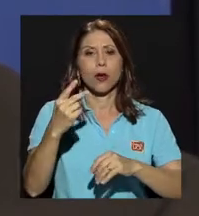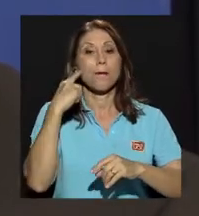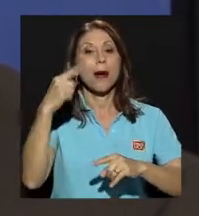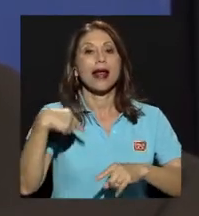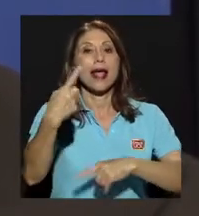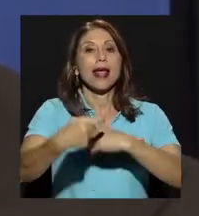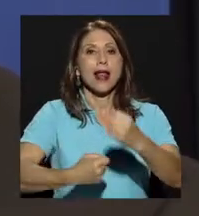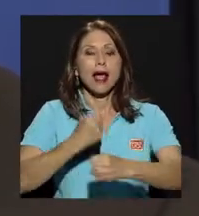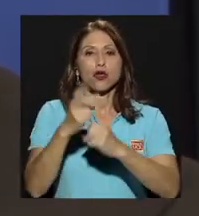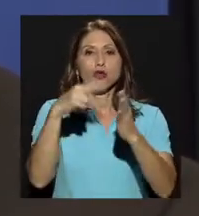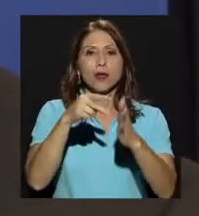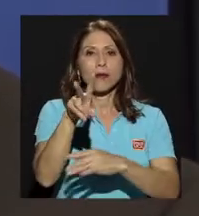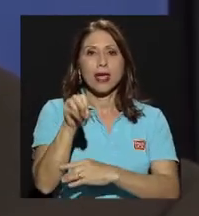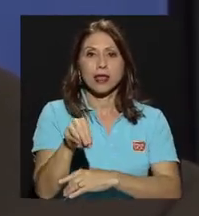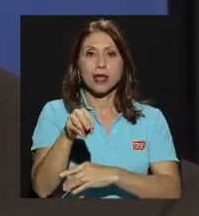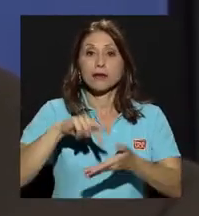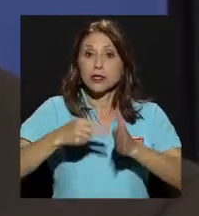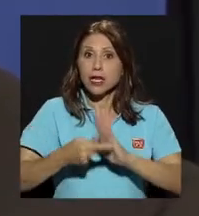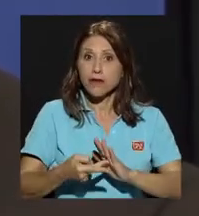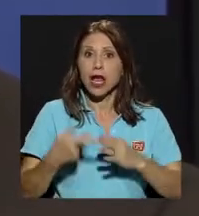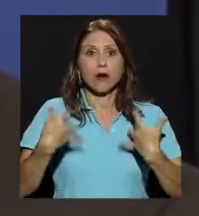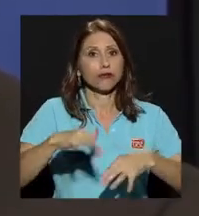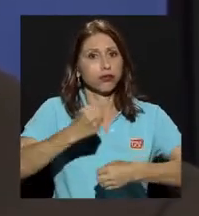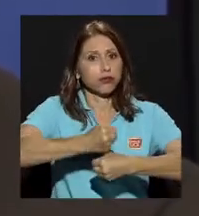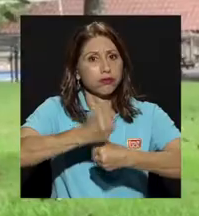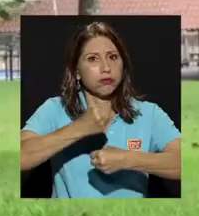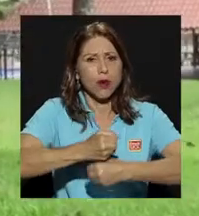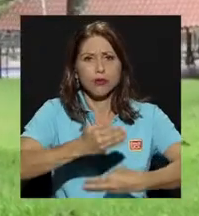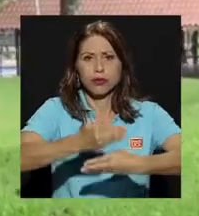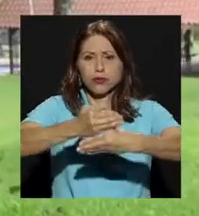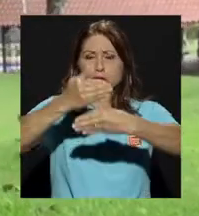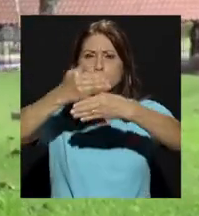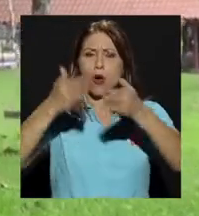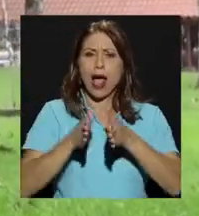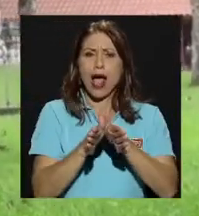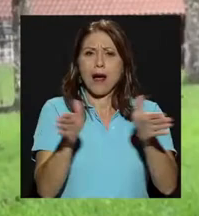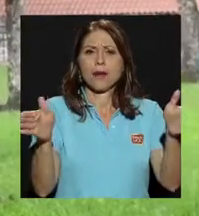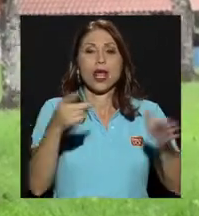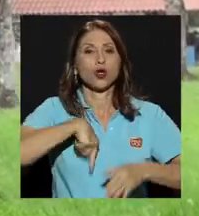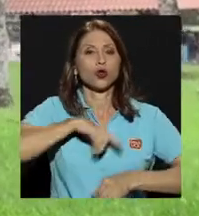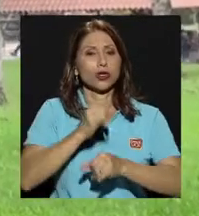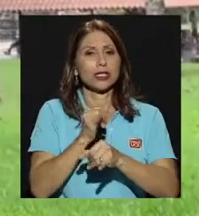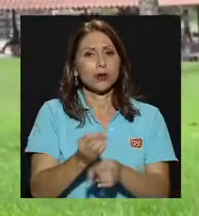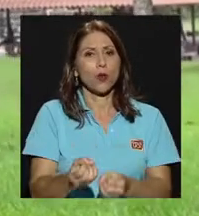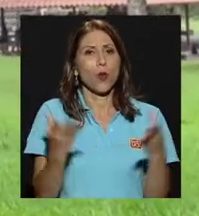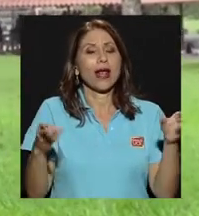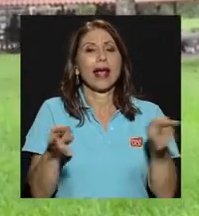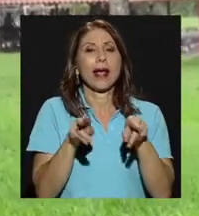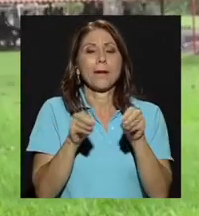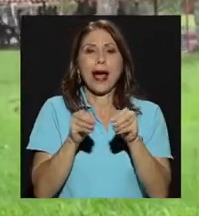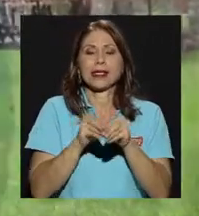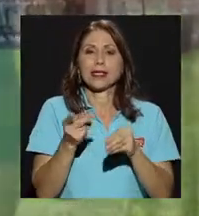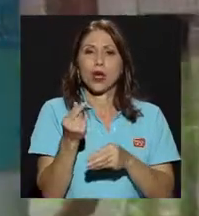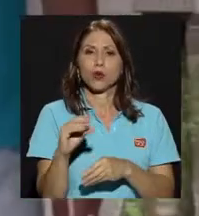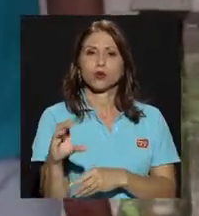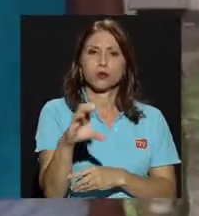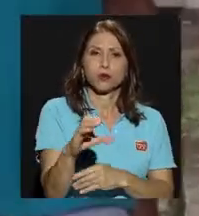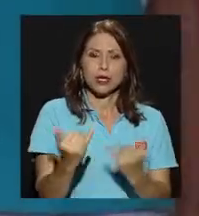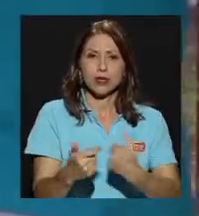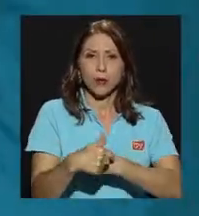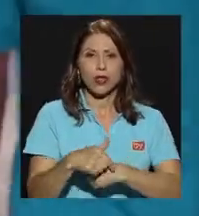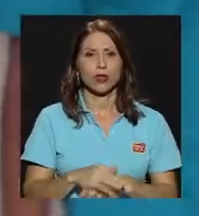2020. Esto es una inversión en infraestructura verdaderamente amplia. Somos la institución pública que más invertimos en este momento.